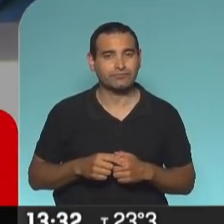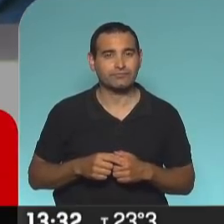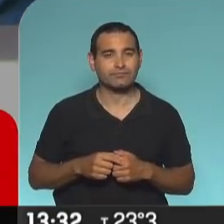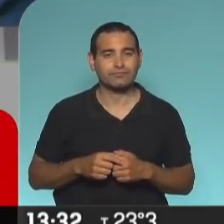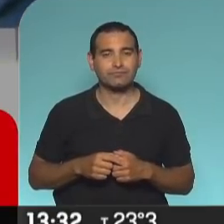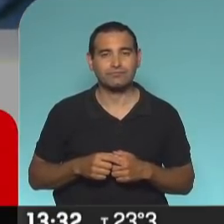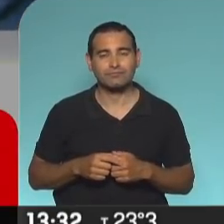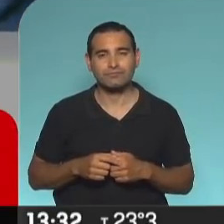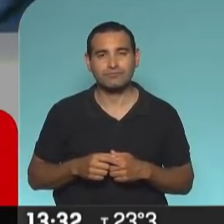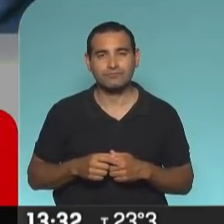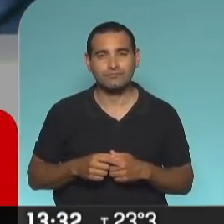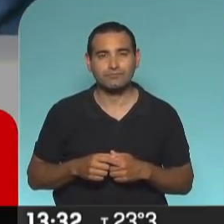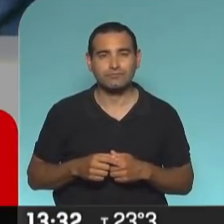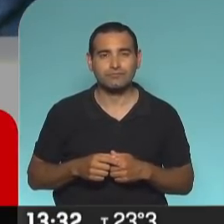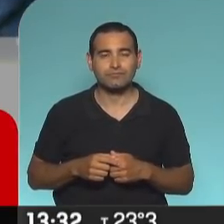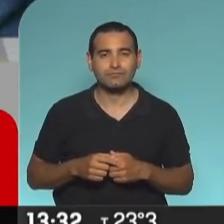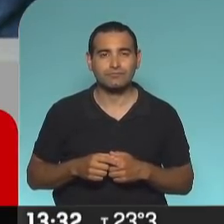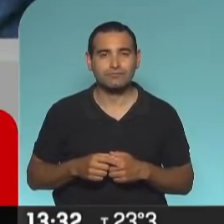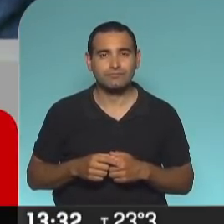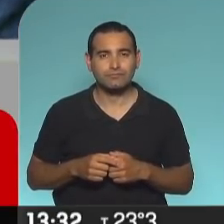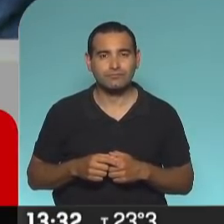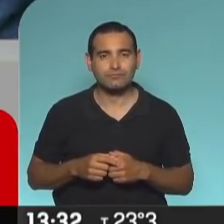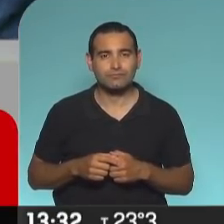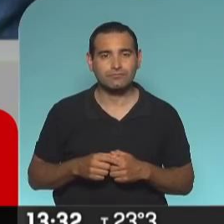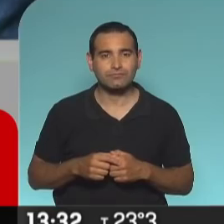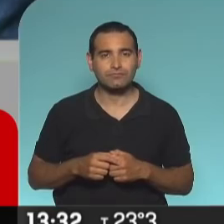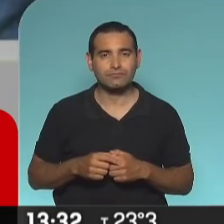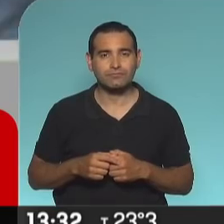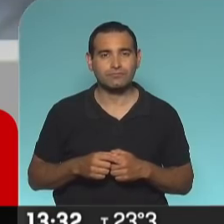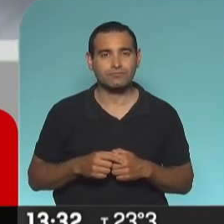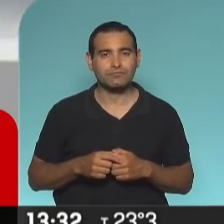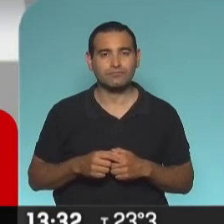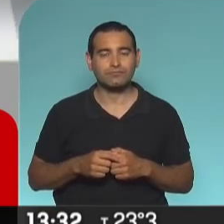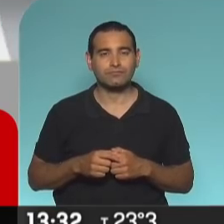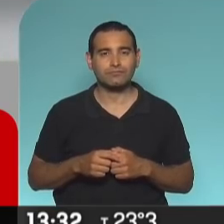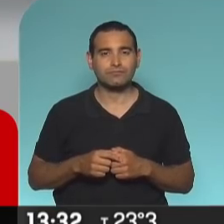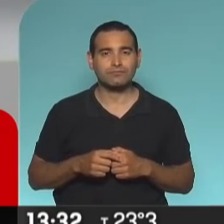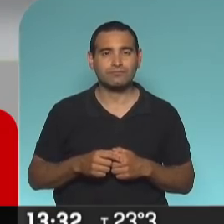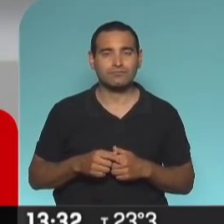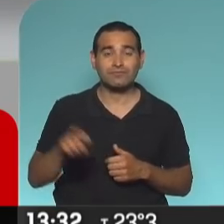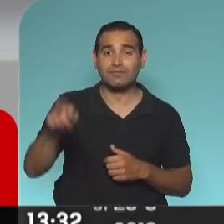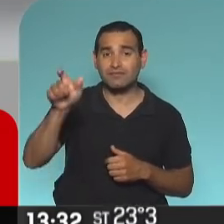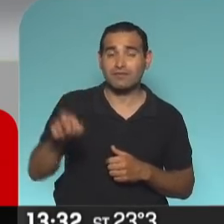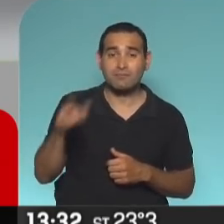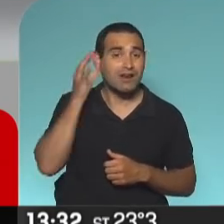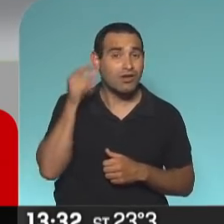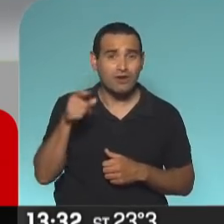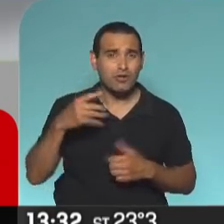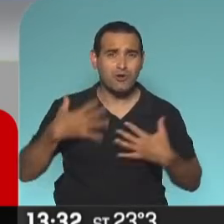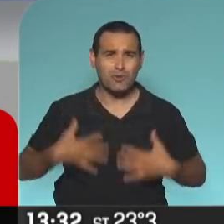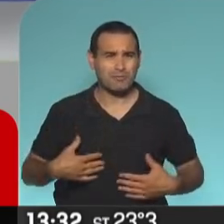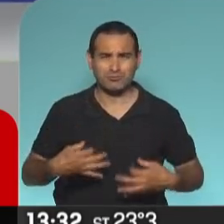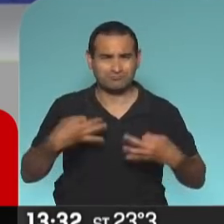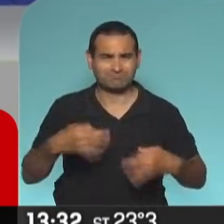cuestión muy simple, ¿no? Un físico fantástico, una